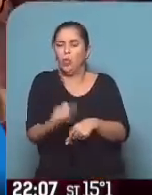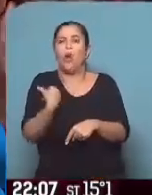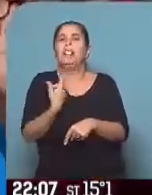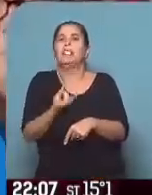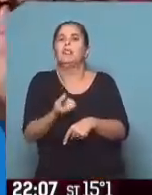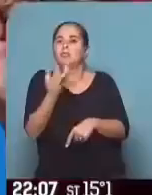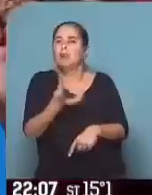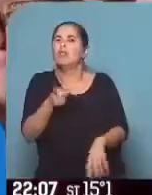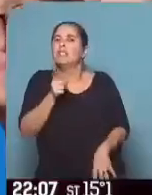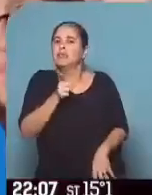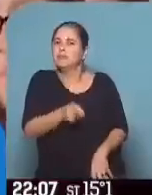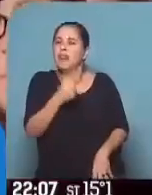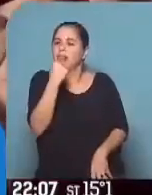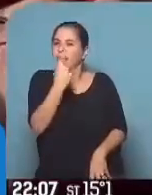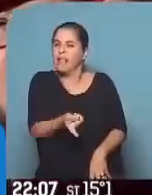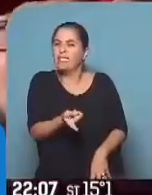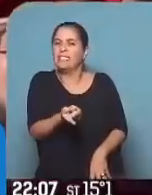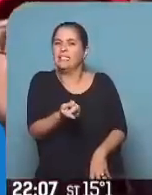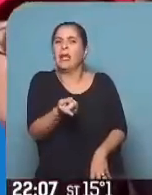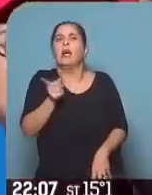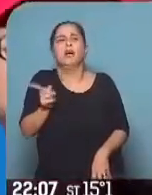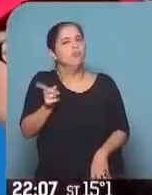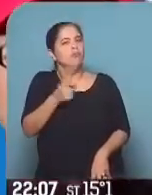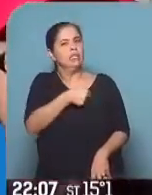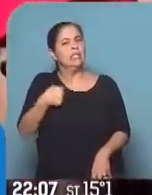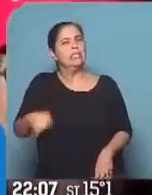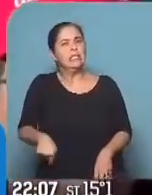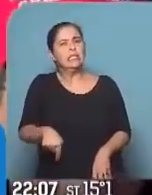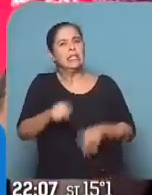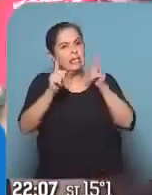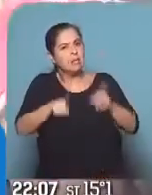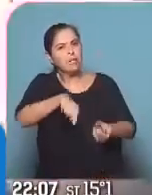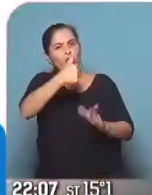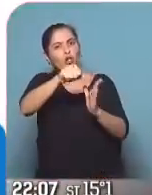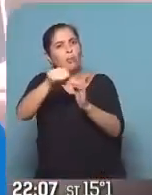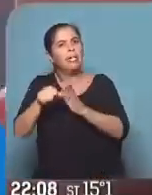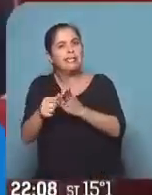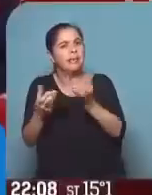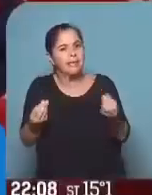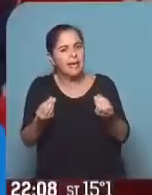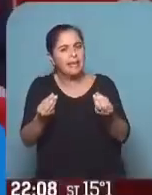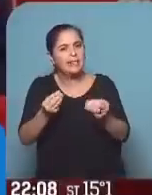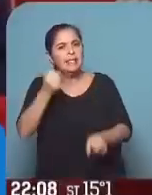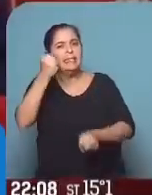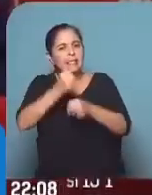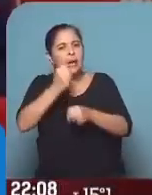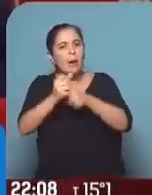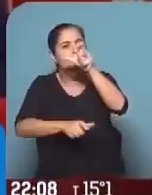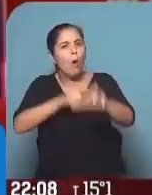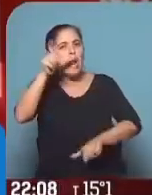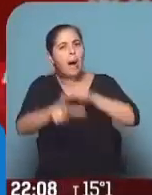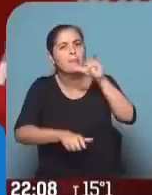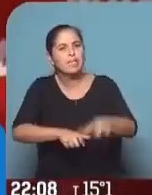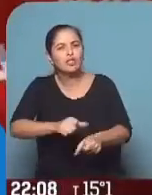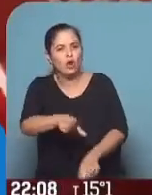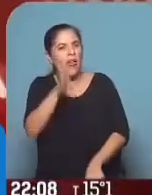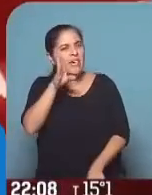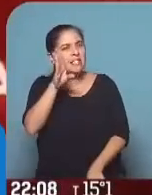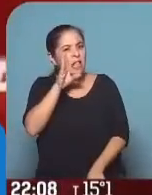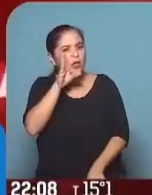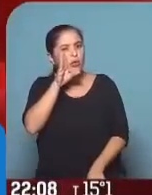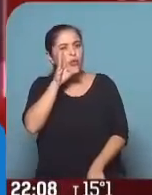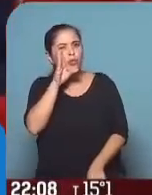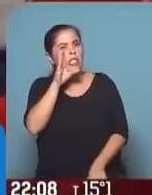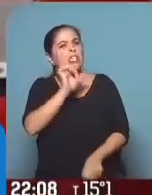China y otros países roban empleos a los estadounidenses. So I just announced that we'll increase tariffs on